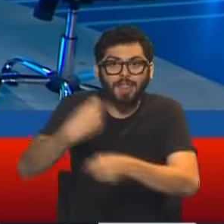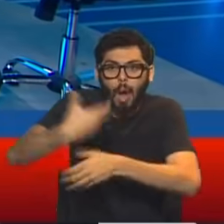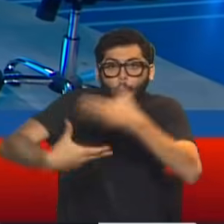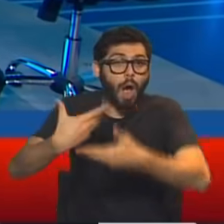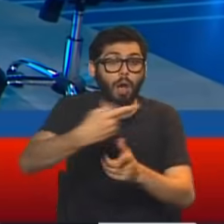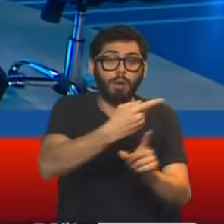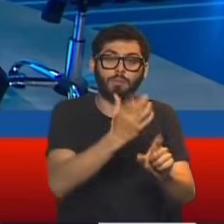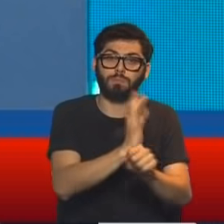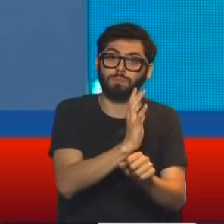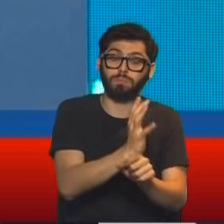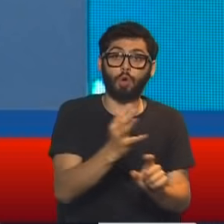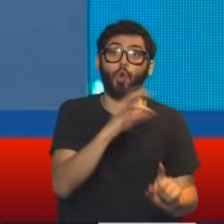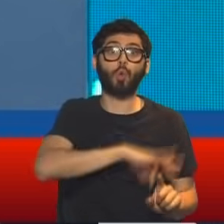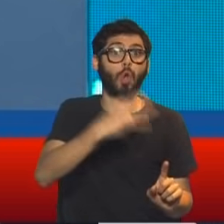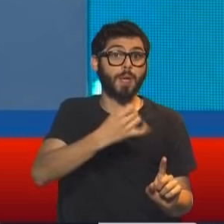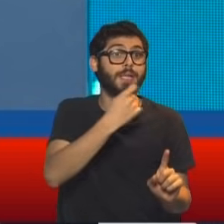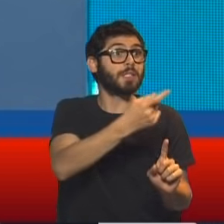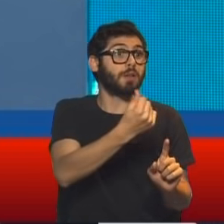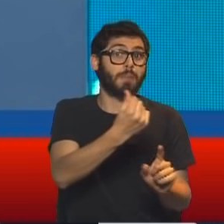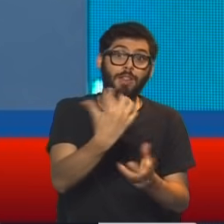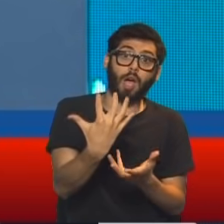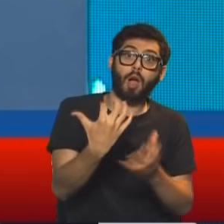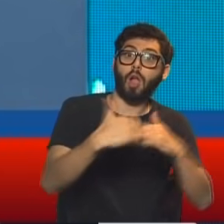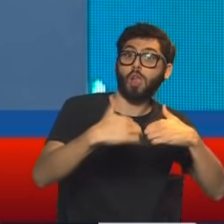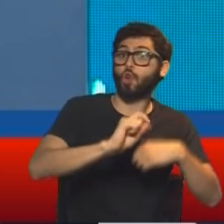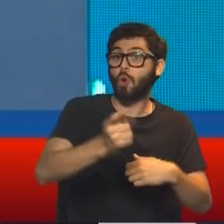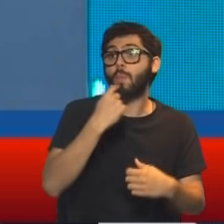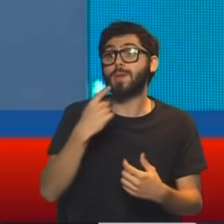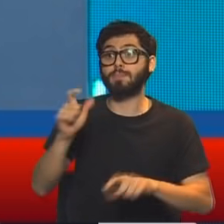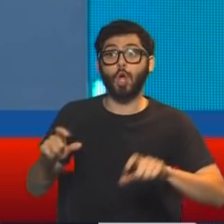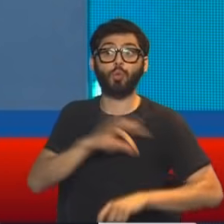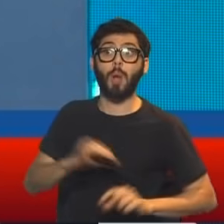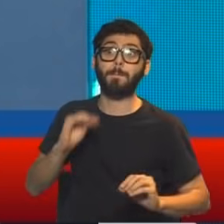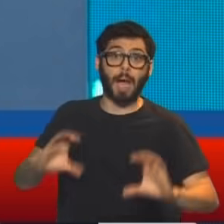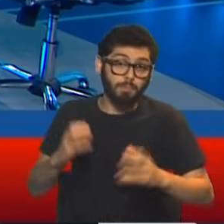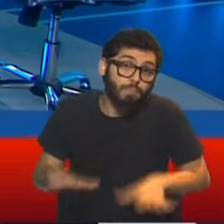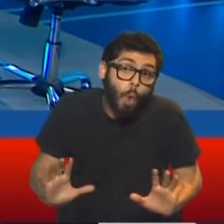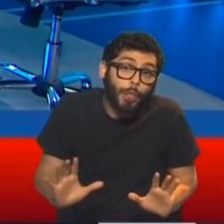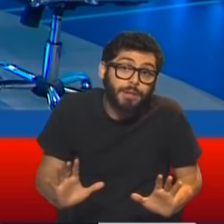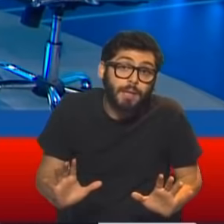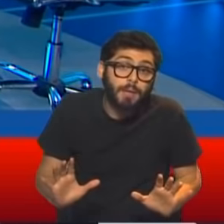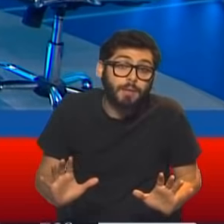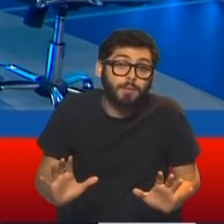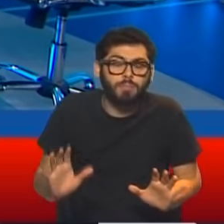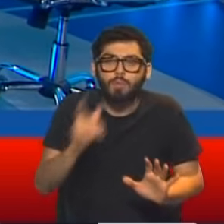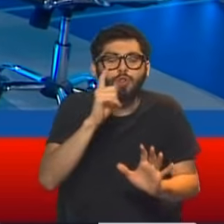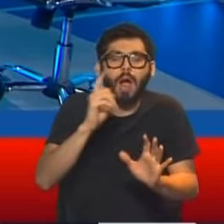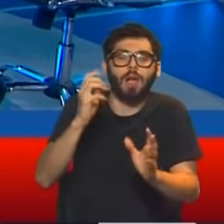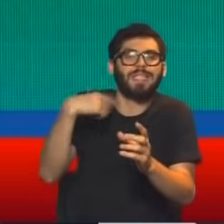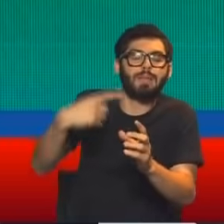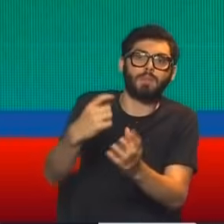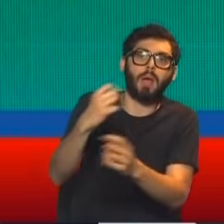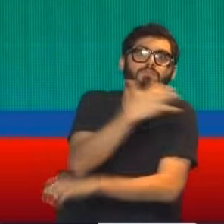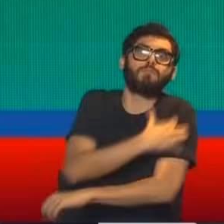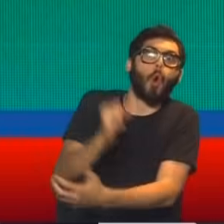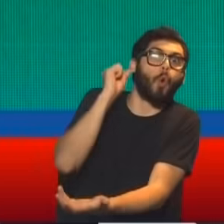quedaran con asistencia. toda la ganancia, por ahí Generarán los salarios trabajo. serían mejores. Generarán trabajo, ¿No es cierto? exactamente. Bueno, fíjate digo, que- la mirada condenatoria ya naturalizada siempre hacia el